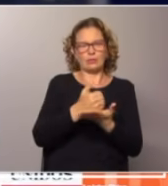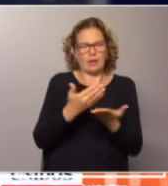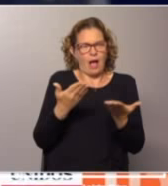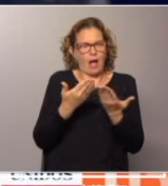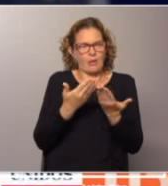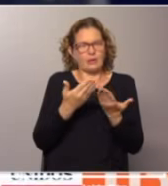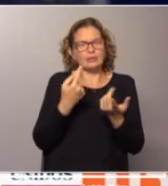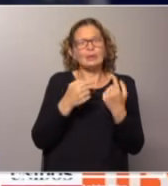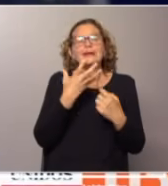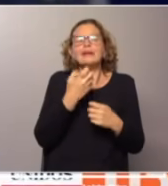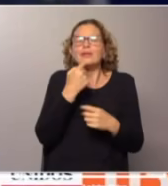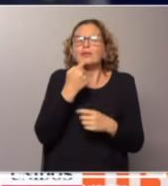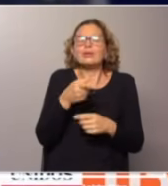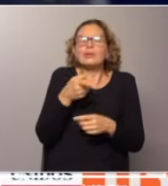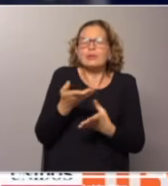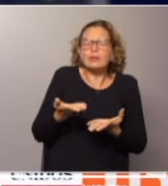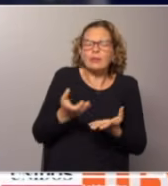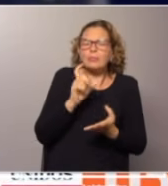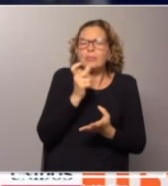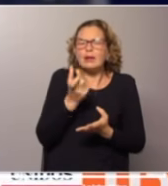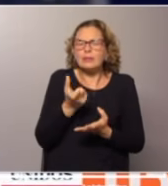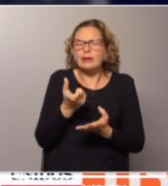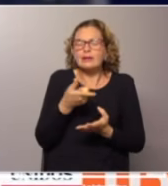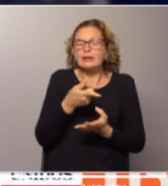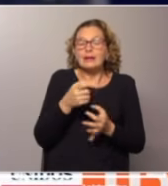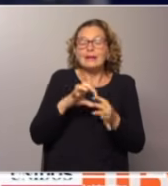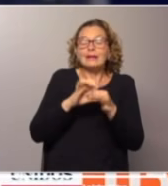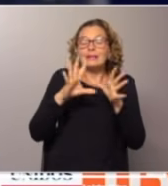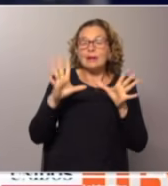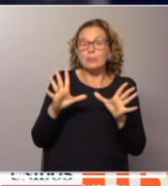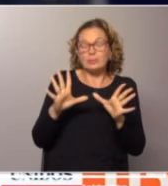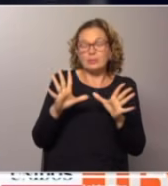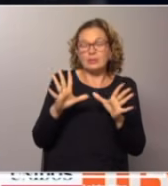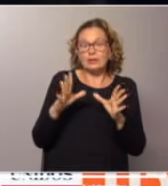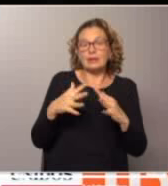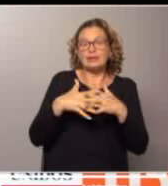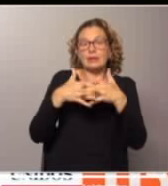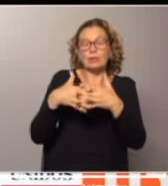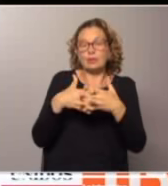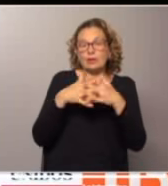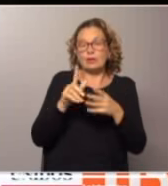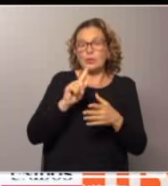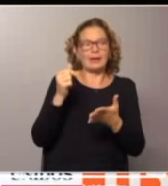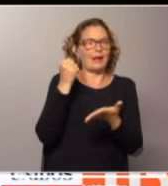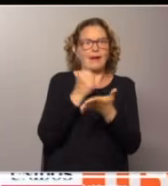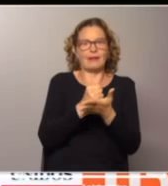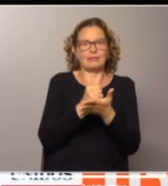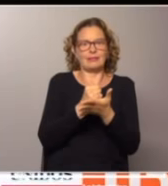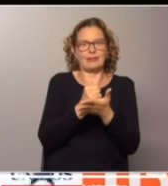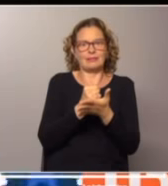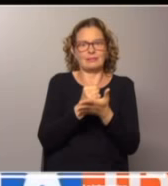y lo que quiso decir con eso es que la democracia de eeuu no está garantizada